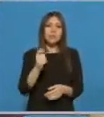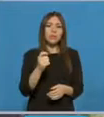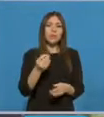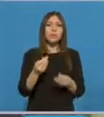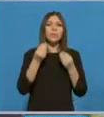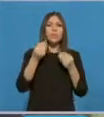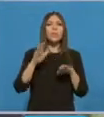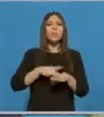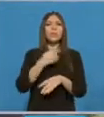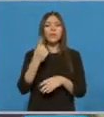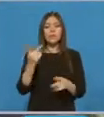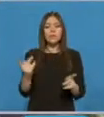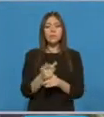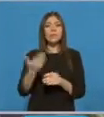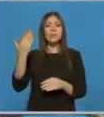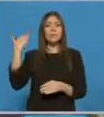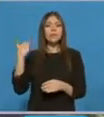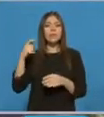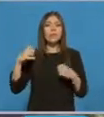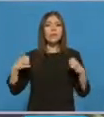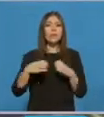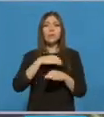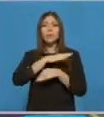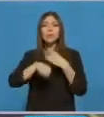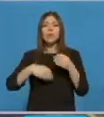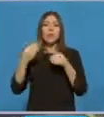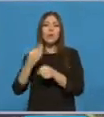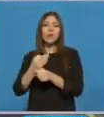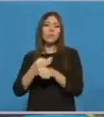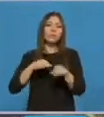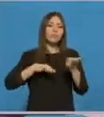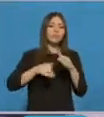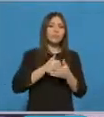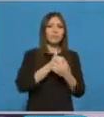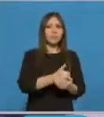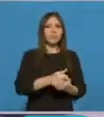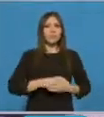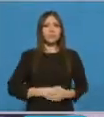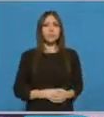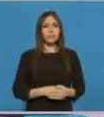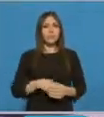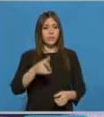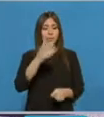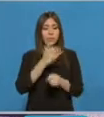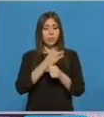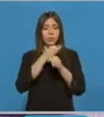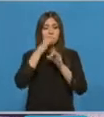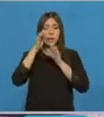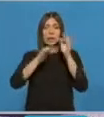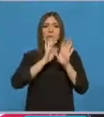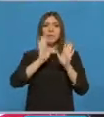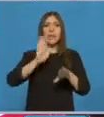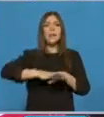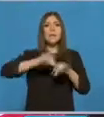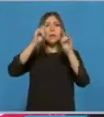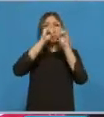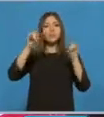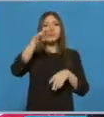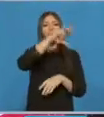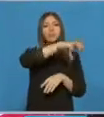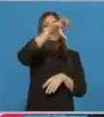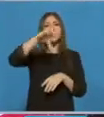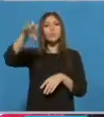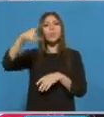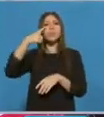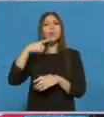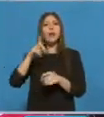cuestión de emergencia que nos tiene ocupados. Y bueno, ahorita anunciaron actualmente la apertura de más centros de acopio en diversos estados de la República. Platícanos,